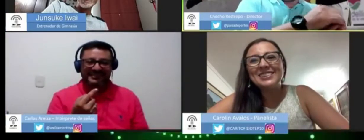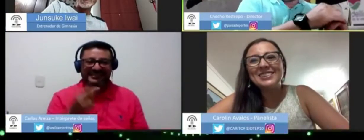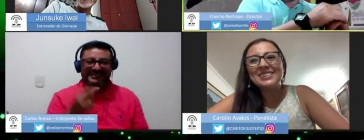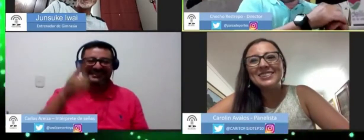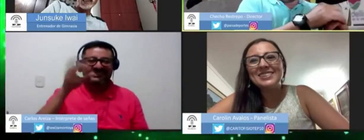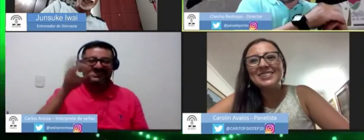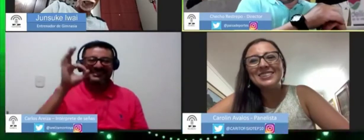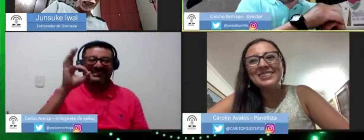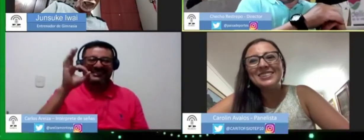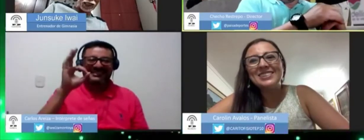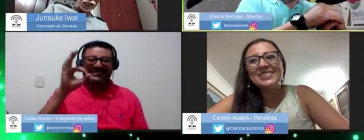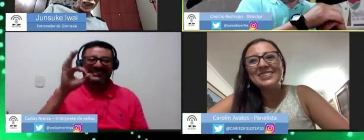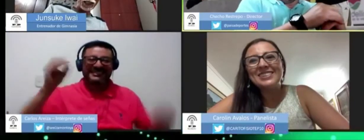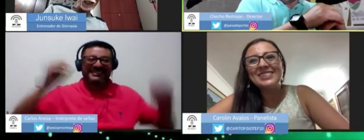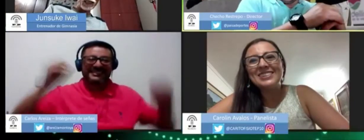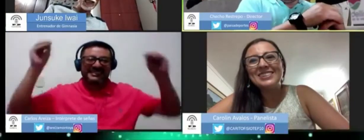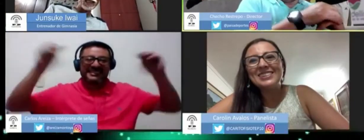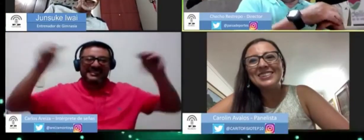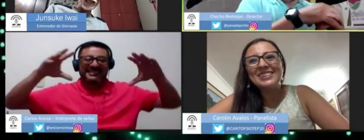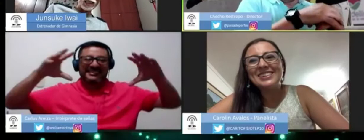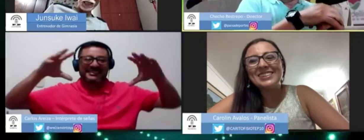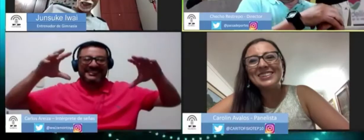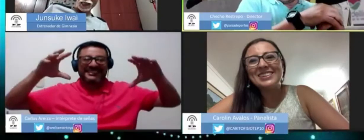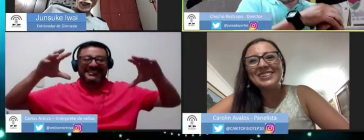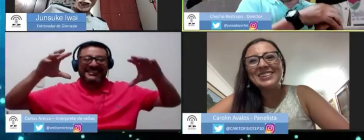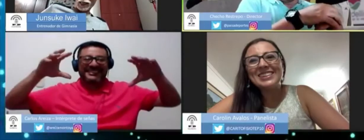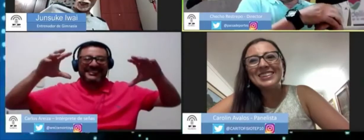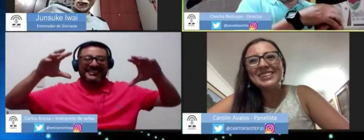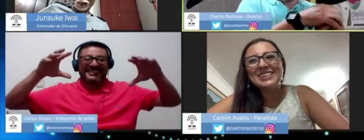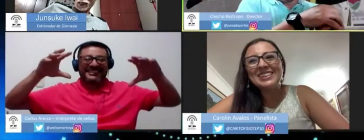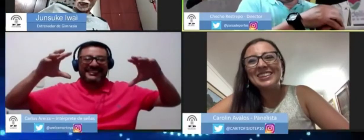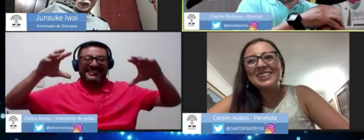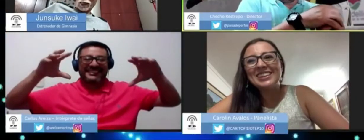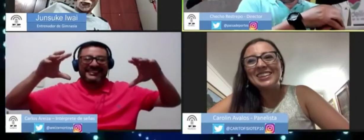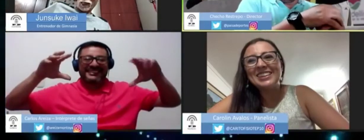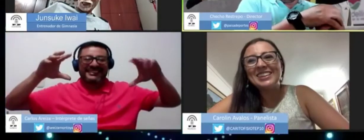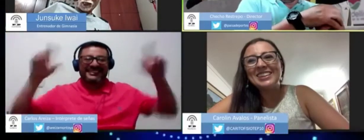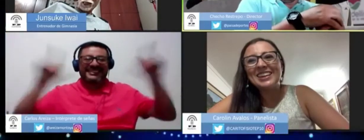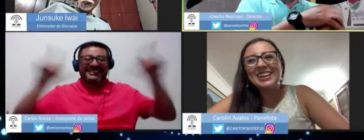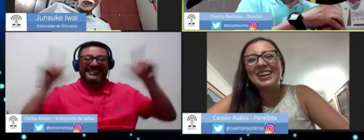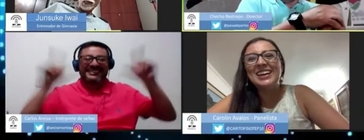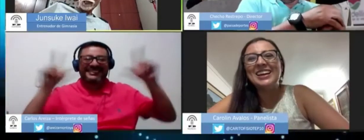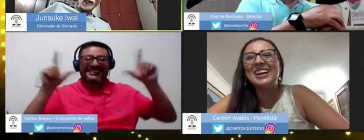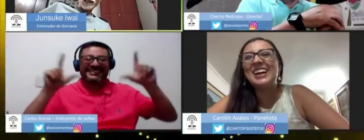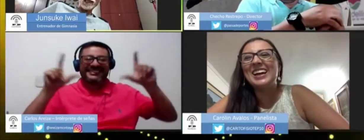otro. El invitado, la mascota.